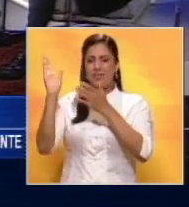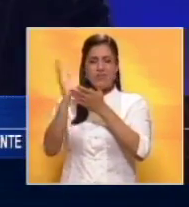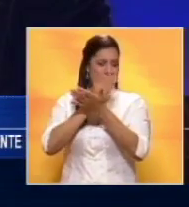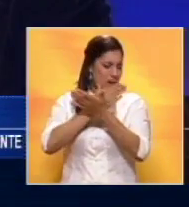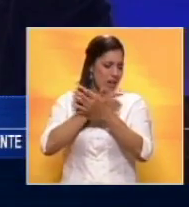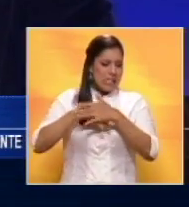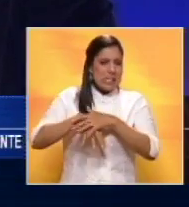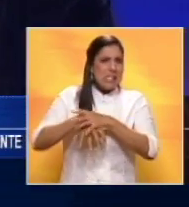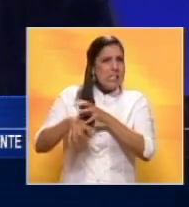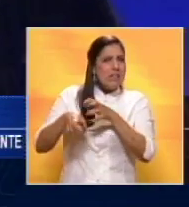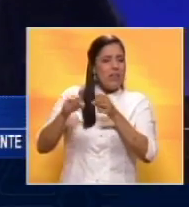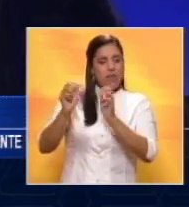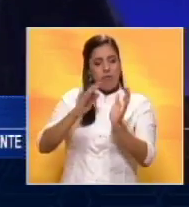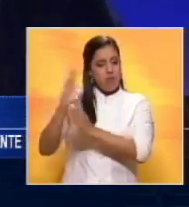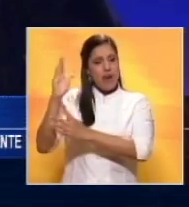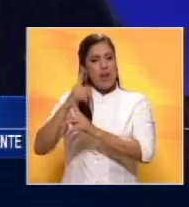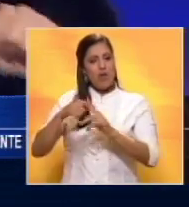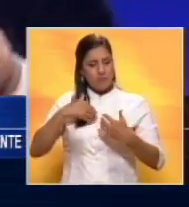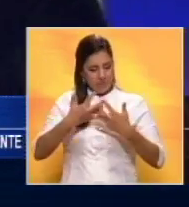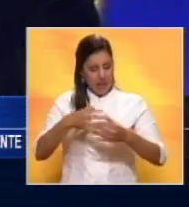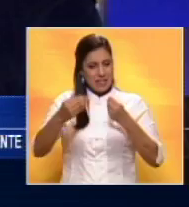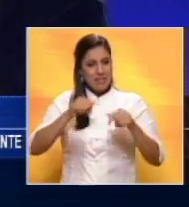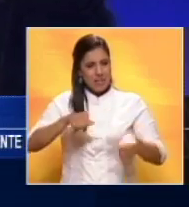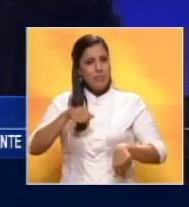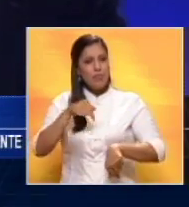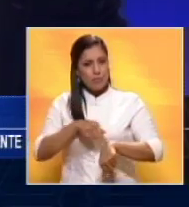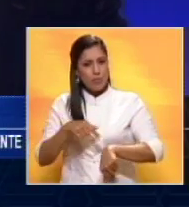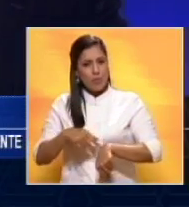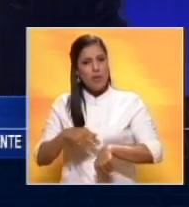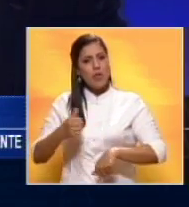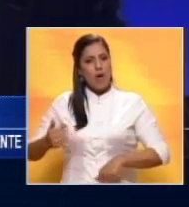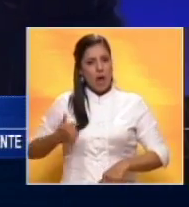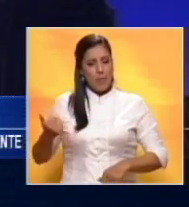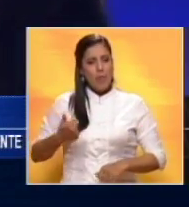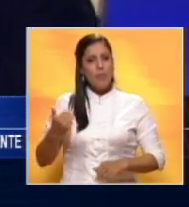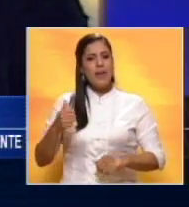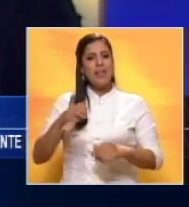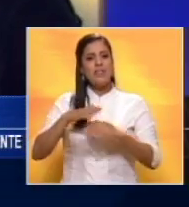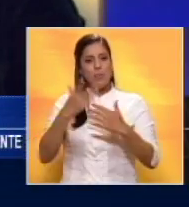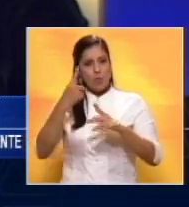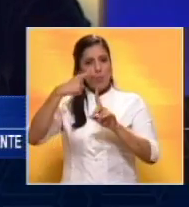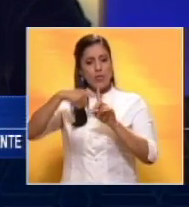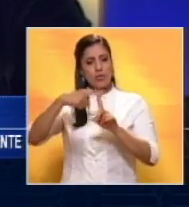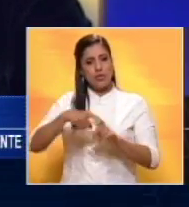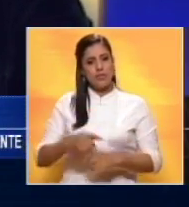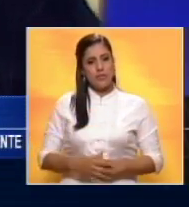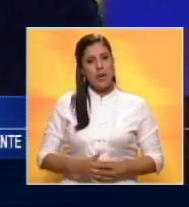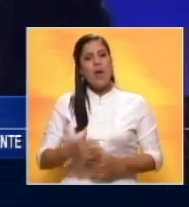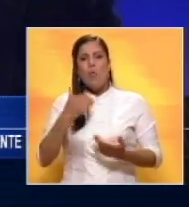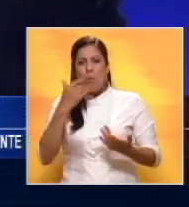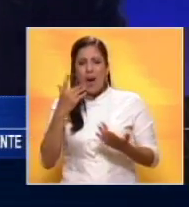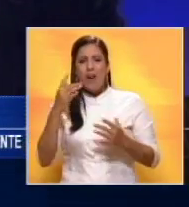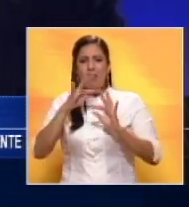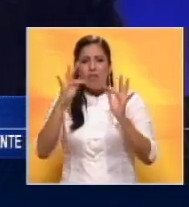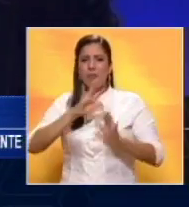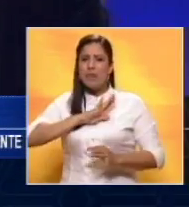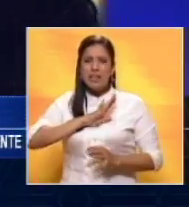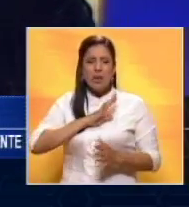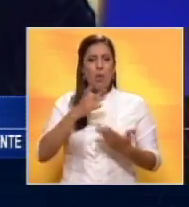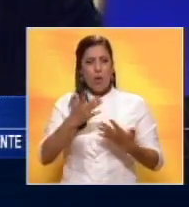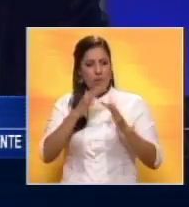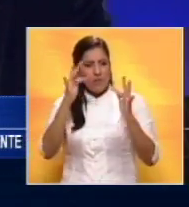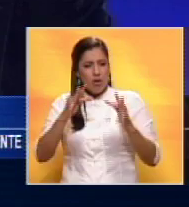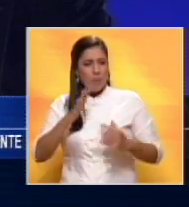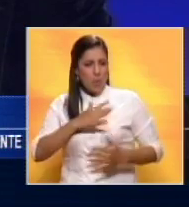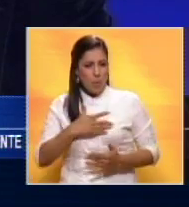están arraigados de mala manera. Entonces este es el momento de aprovechar la coyuntura pero de manera positiva. ¿Y cuál es el instrumento que tenemos? ¿Cuál es el